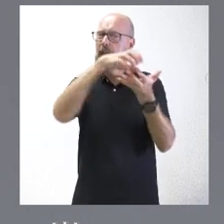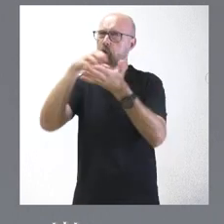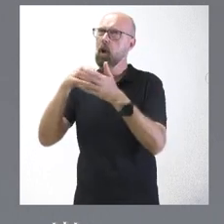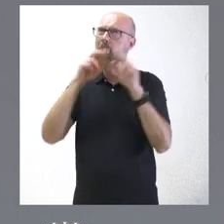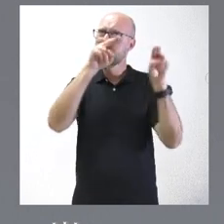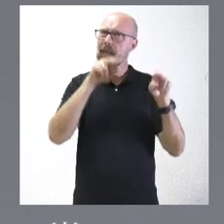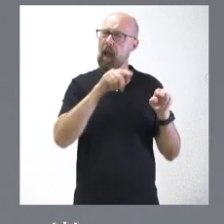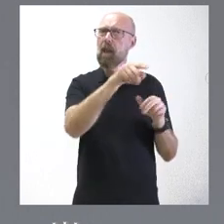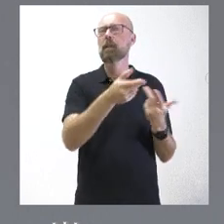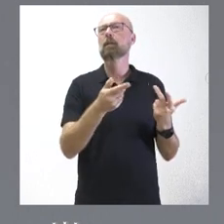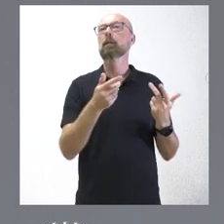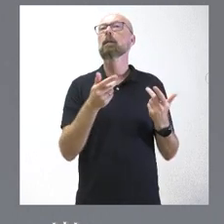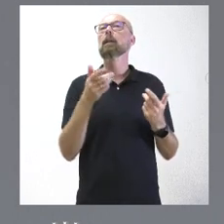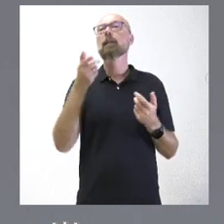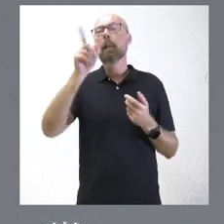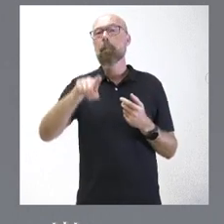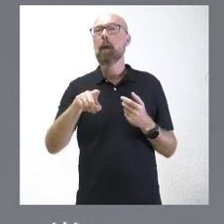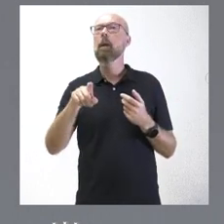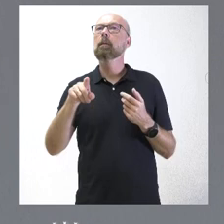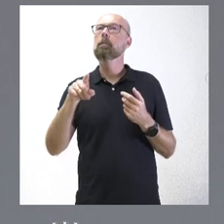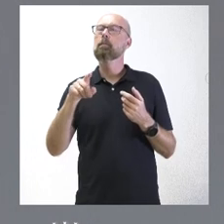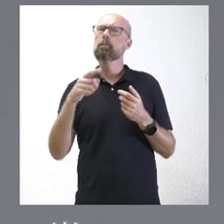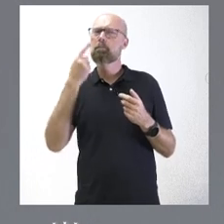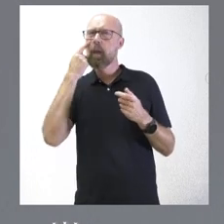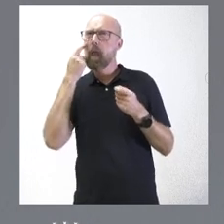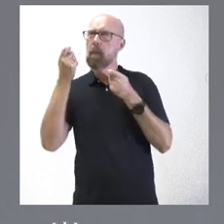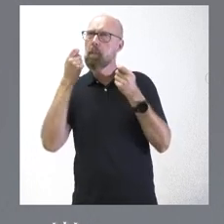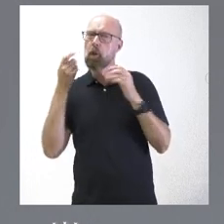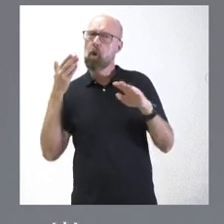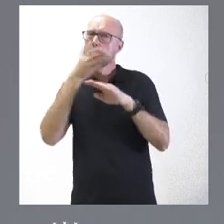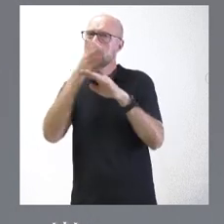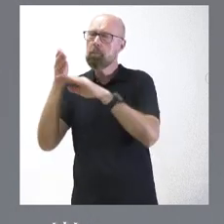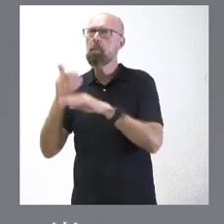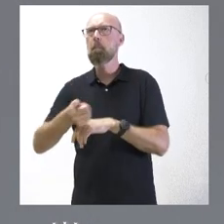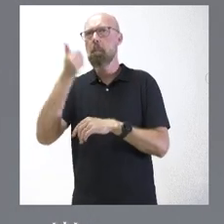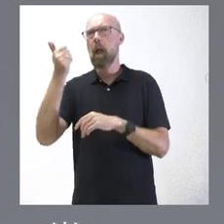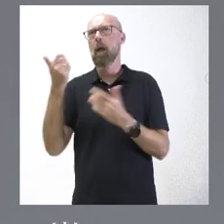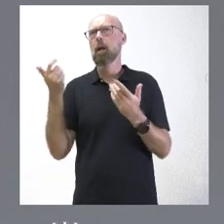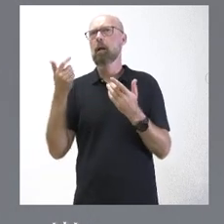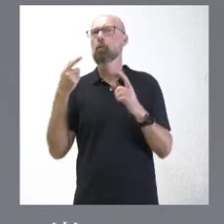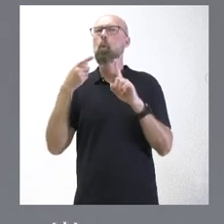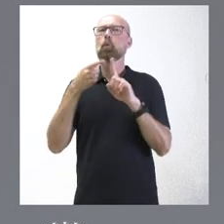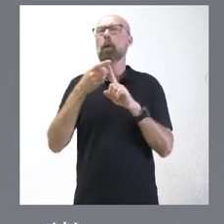intensificarán las labores de inspección sobre todo utilizando también distintas herramientas distintos